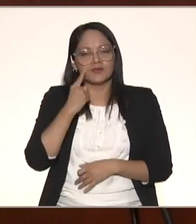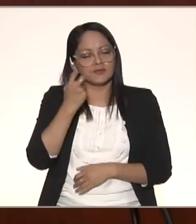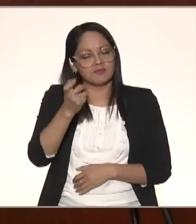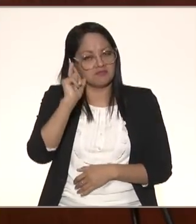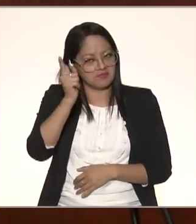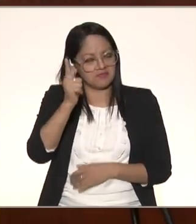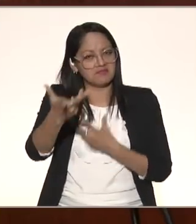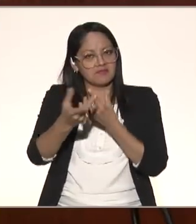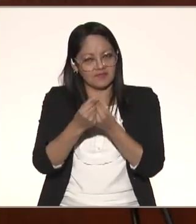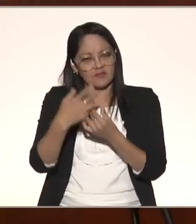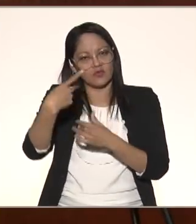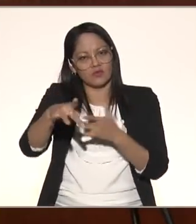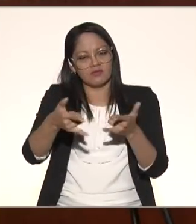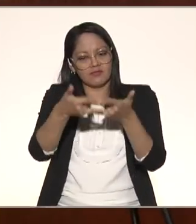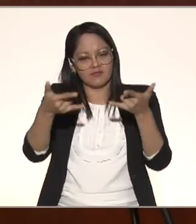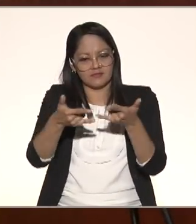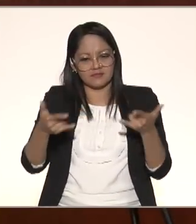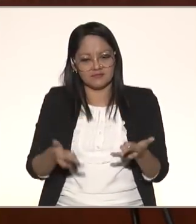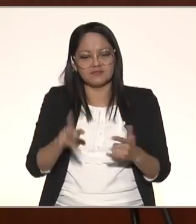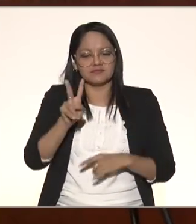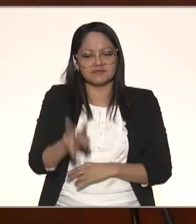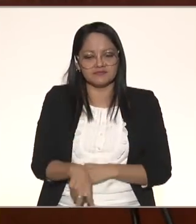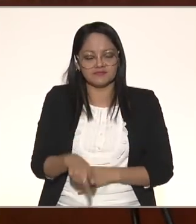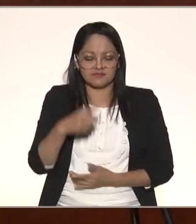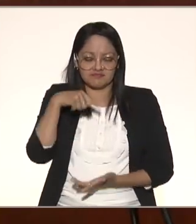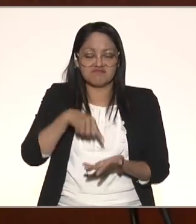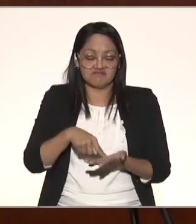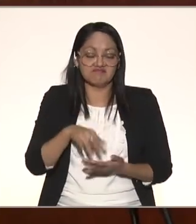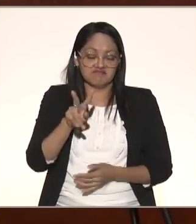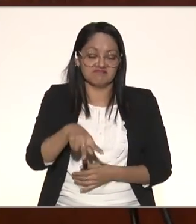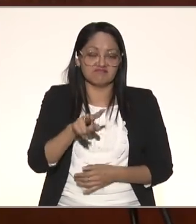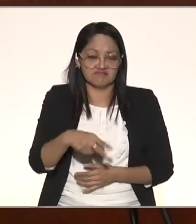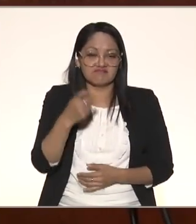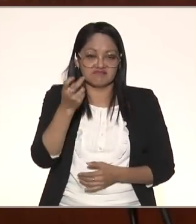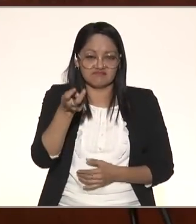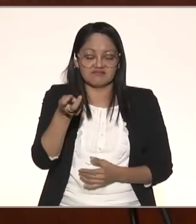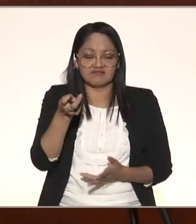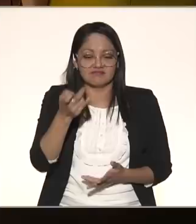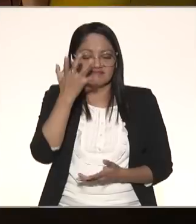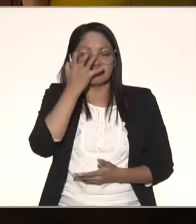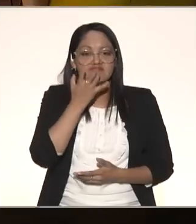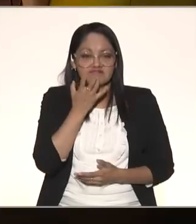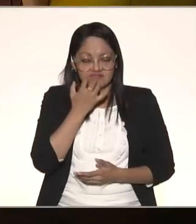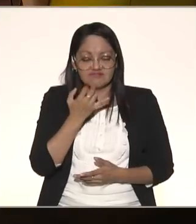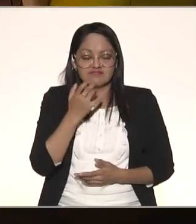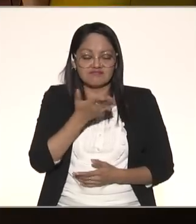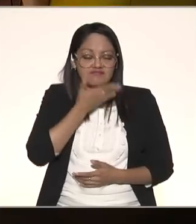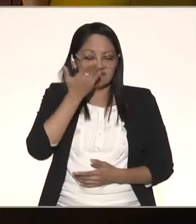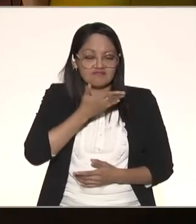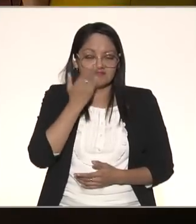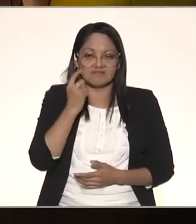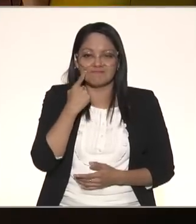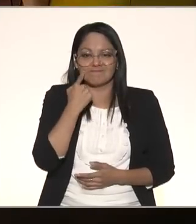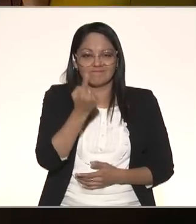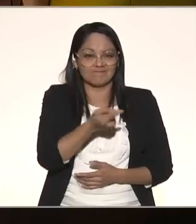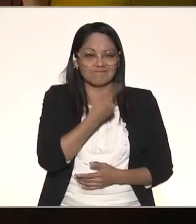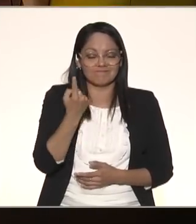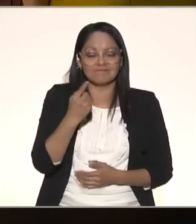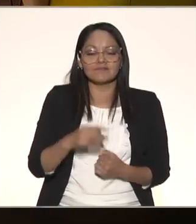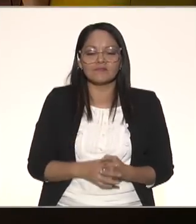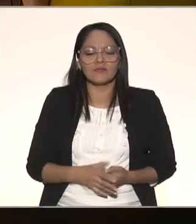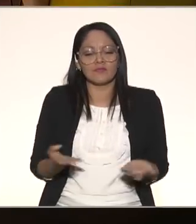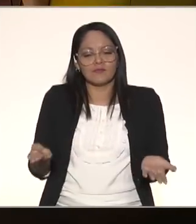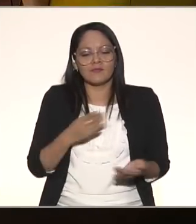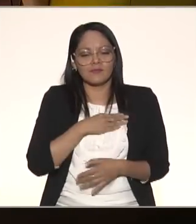compartan testimonios de este tema que sé que pues sí es tristemente muy común en nuestra sociedad